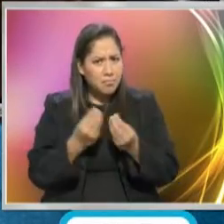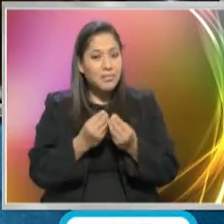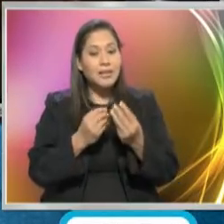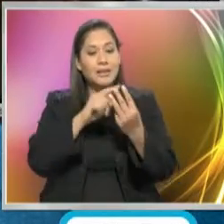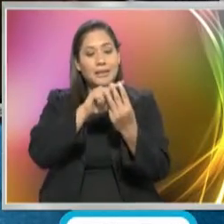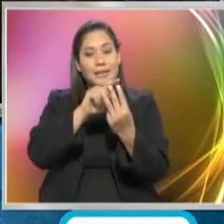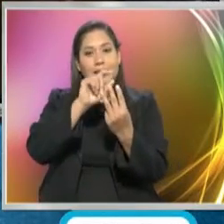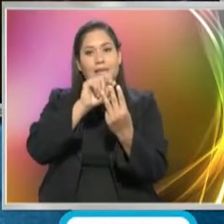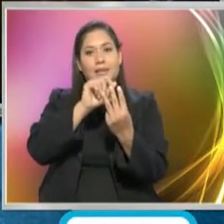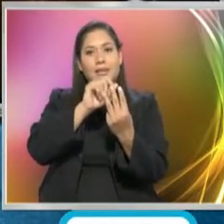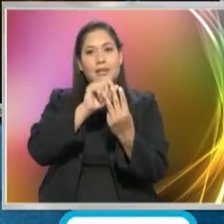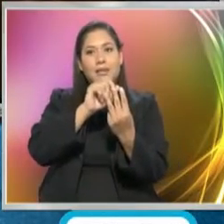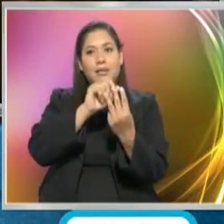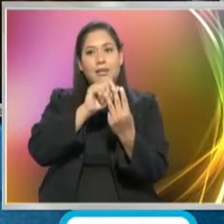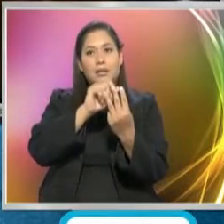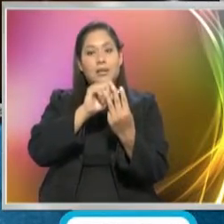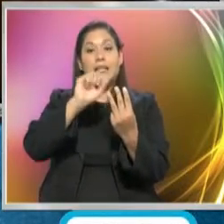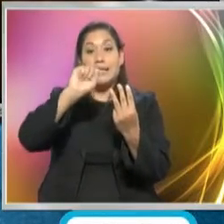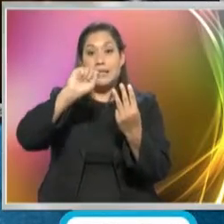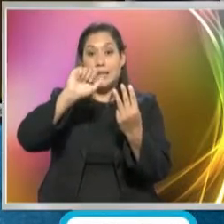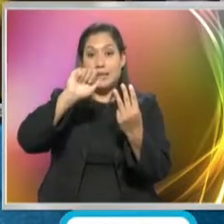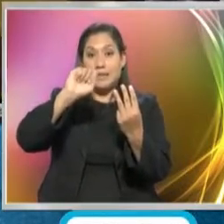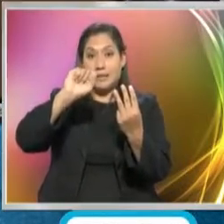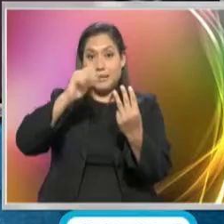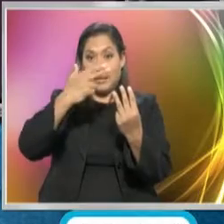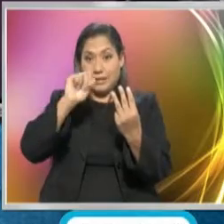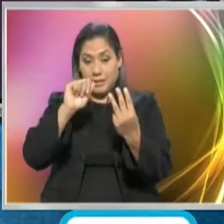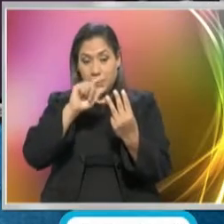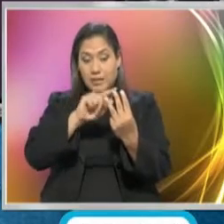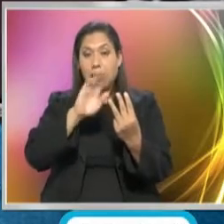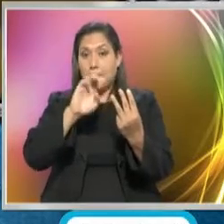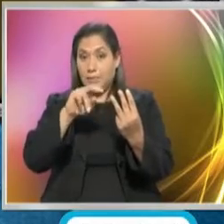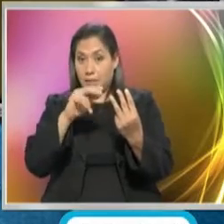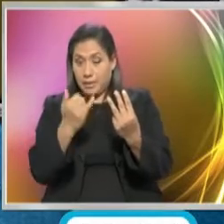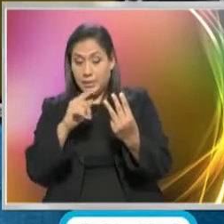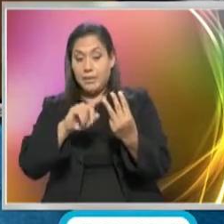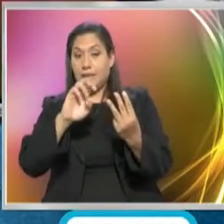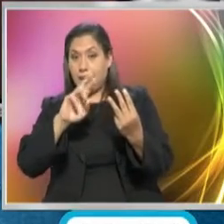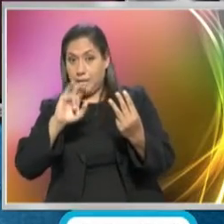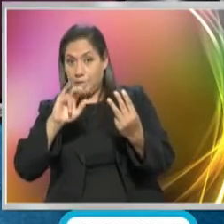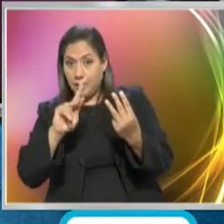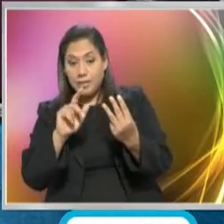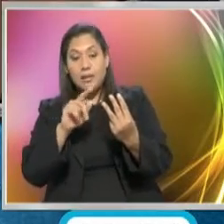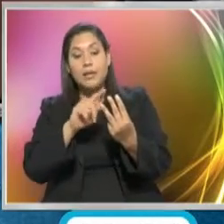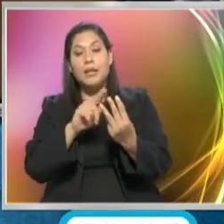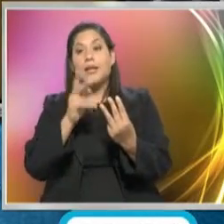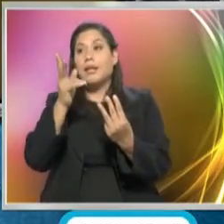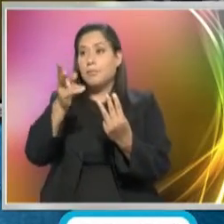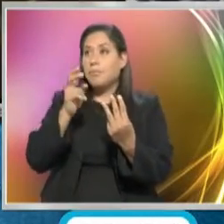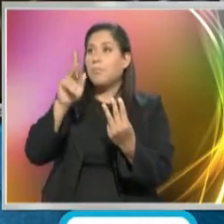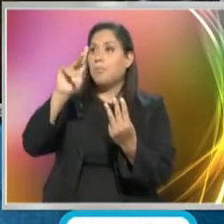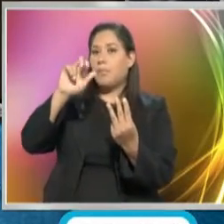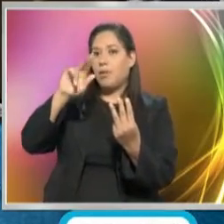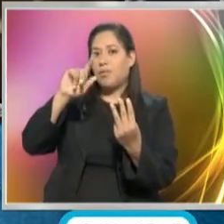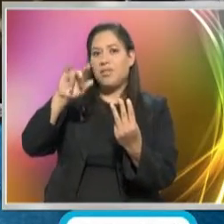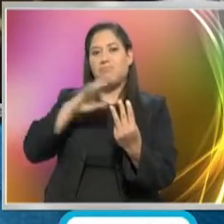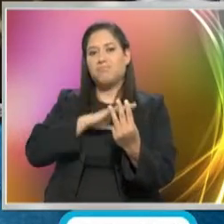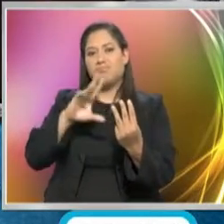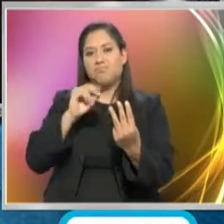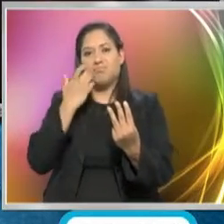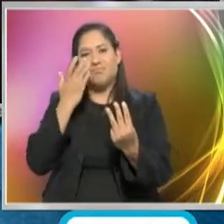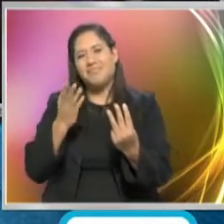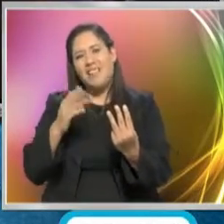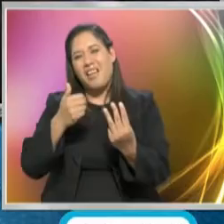juntaron Alex, Benny No. y Eric, ¿no? Sasha. Sasha, perdón, sí es cierto, Sasha. Sí. Le extendieron la invitación a Pau, pero No declinó. quiso. Pues es